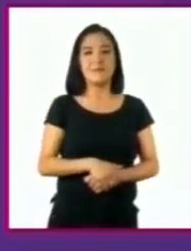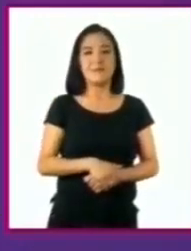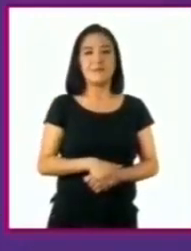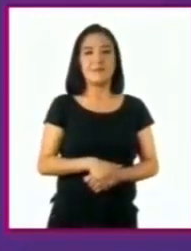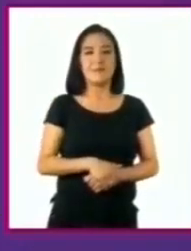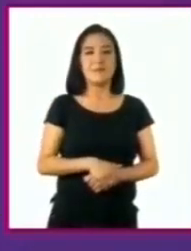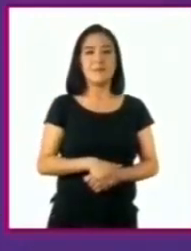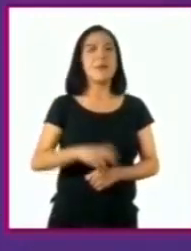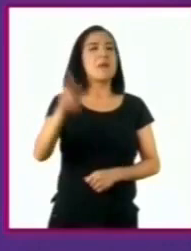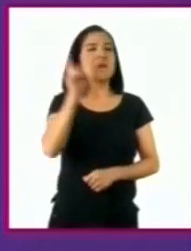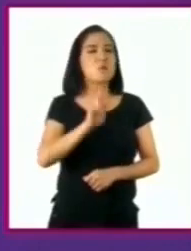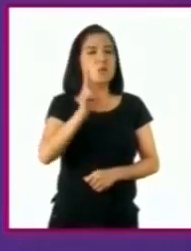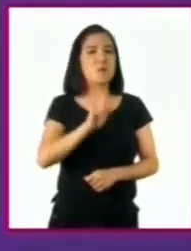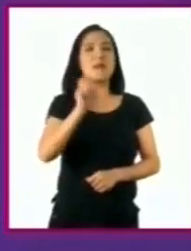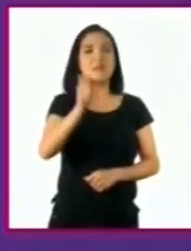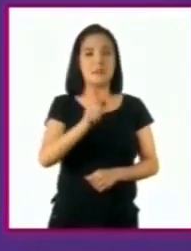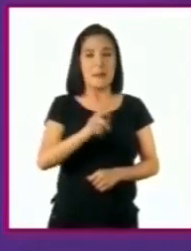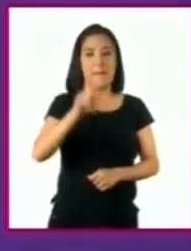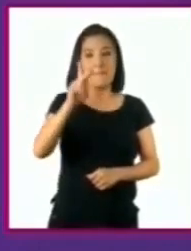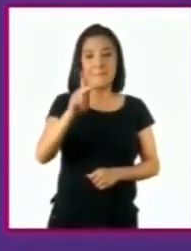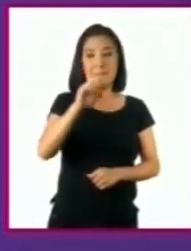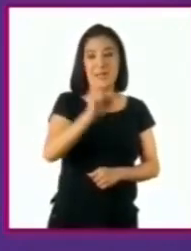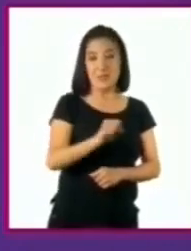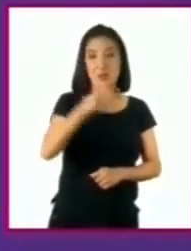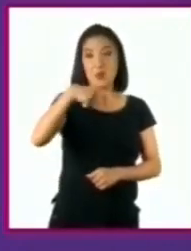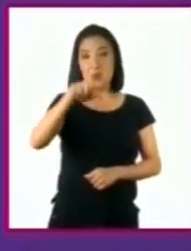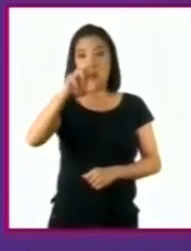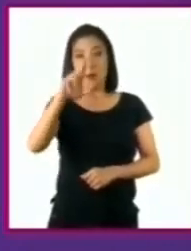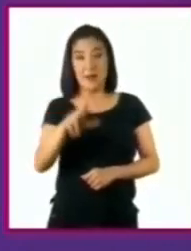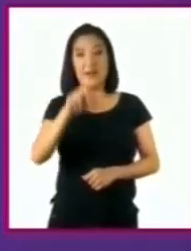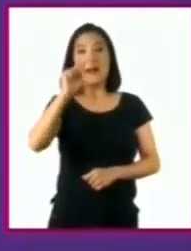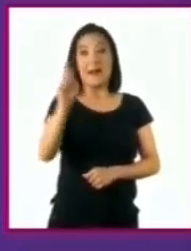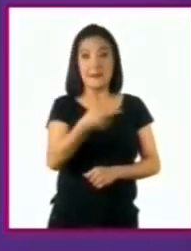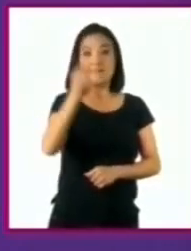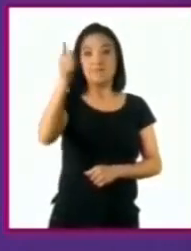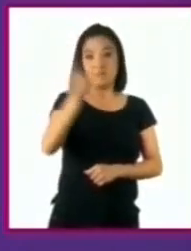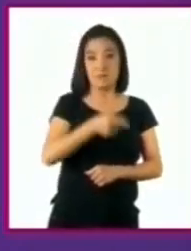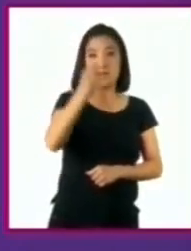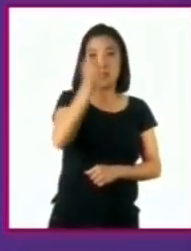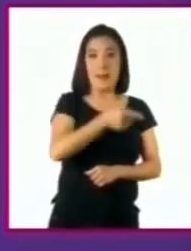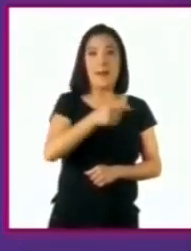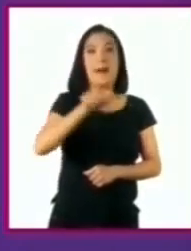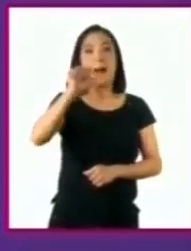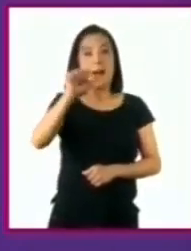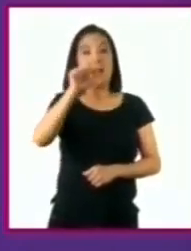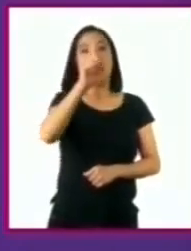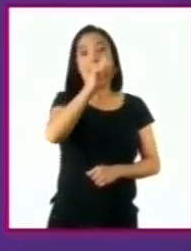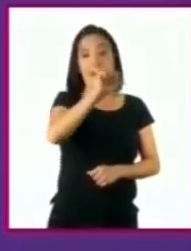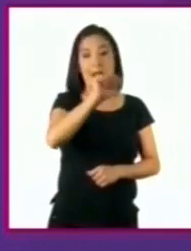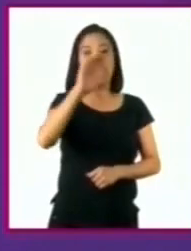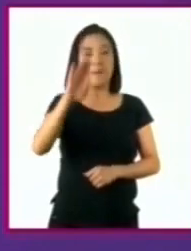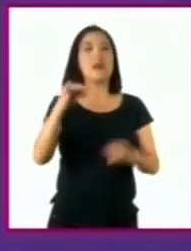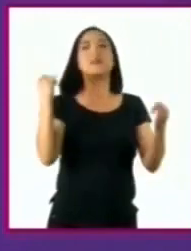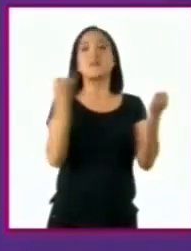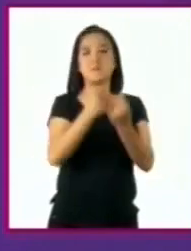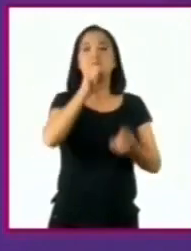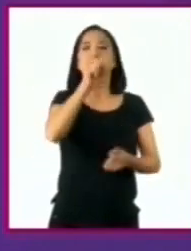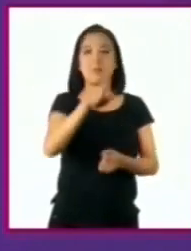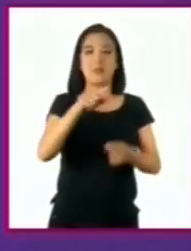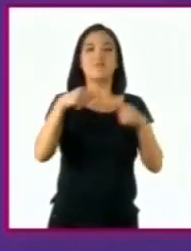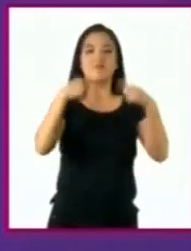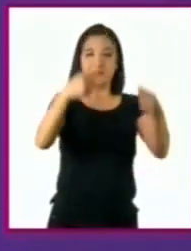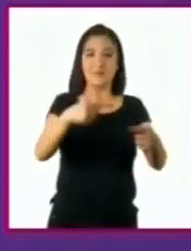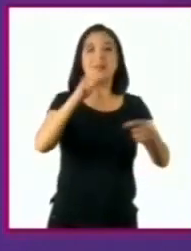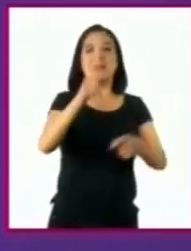Si probamos que tanto PS como QR son paralelos a BD, entonces PS es paralelo a